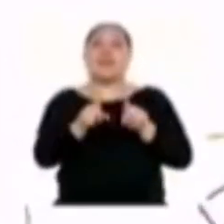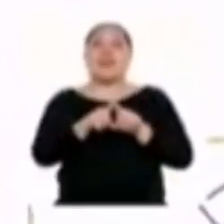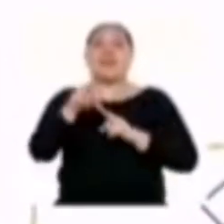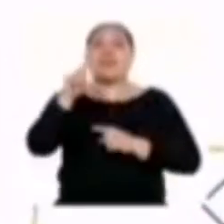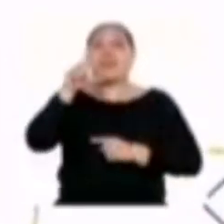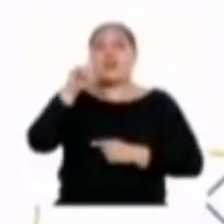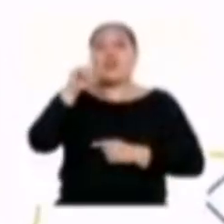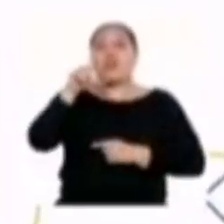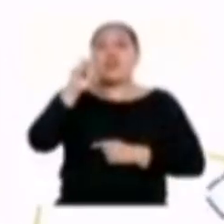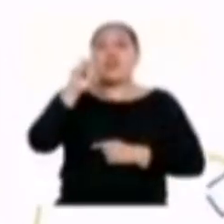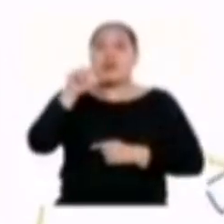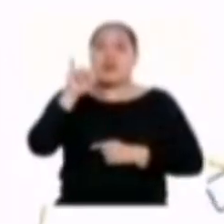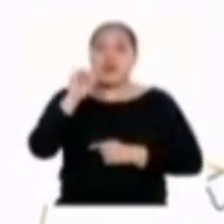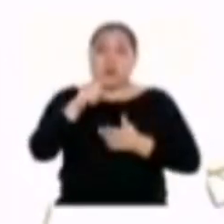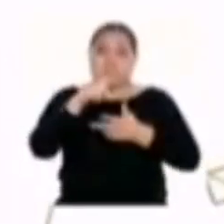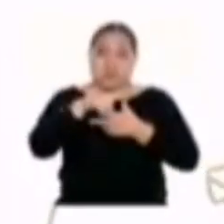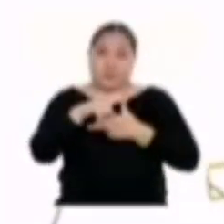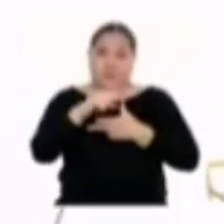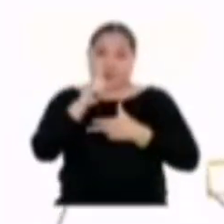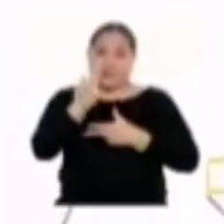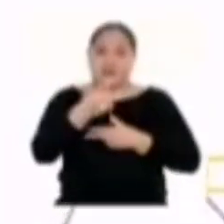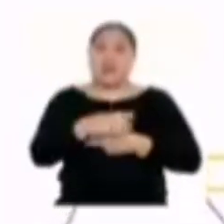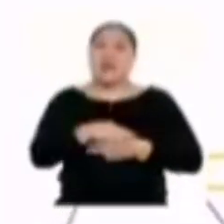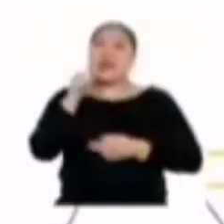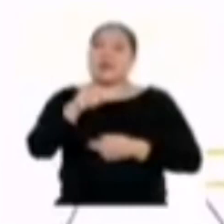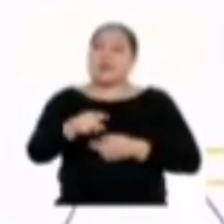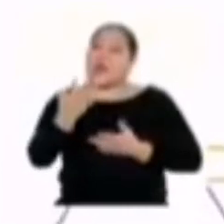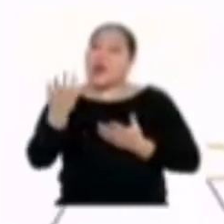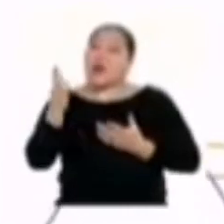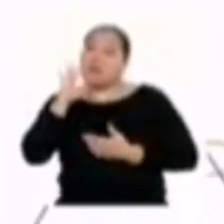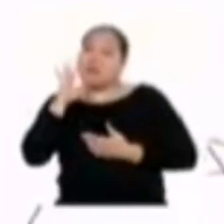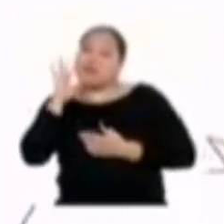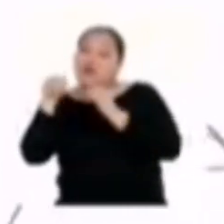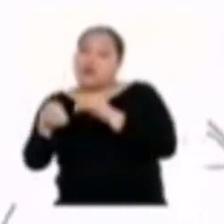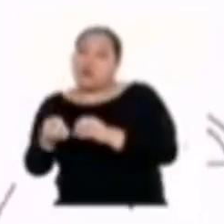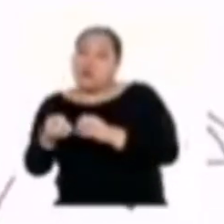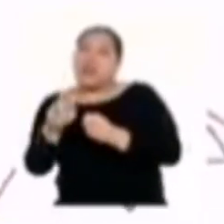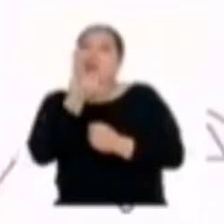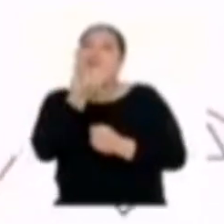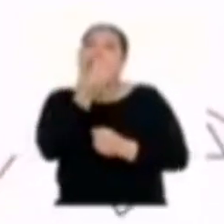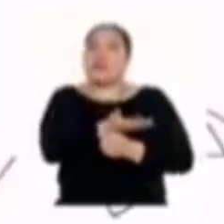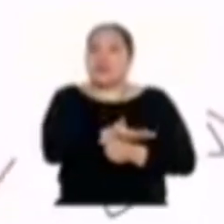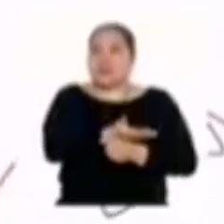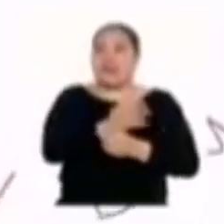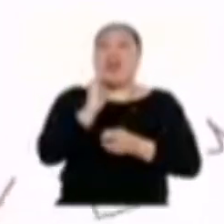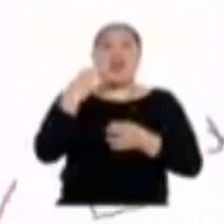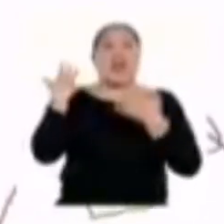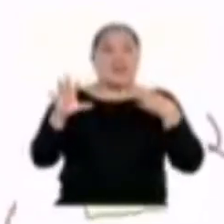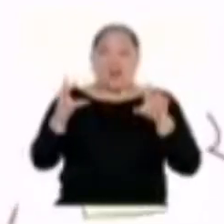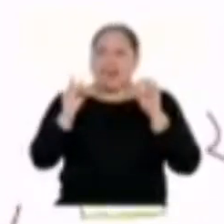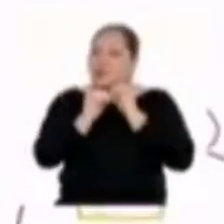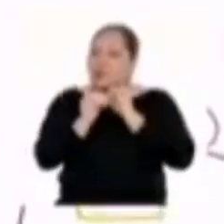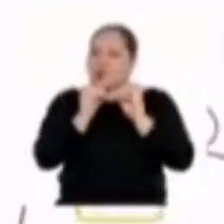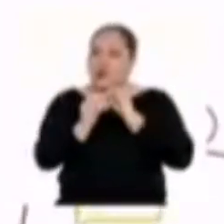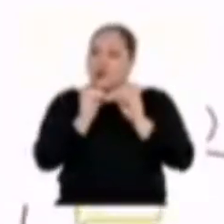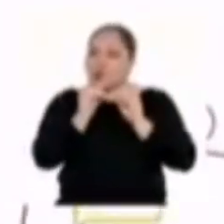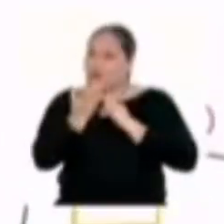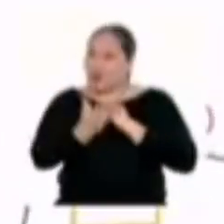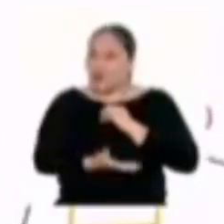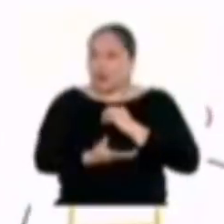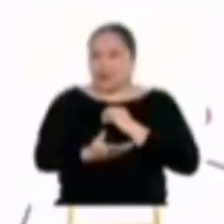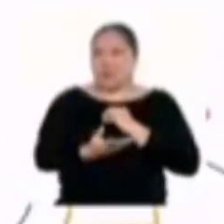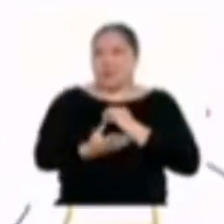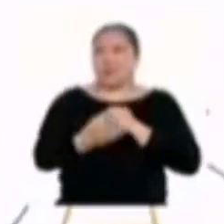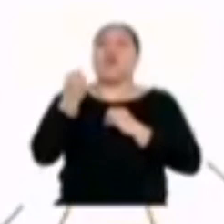expone que debido a la contaminación, que es la causa, debemos tomar acciones que corrijan el daño que estamos haciendo, que viene a ser